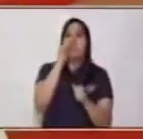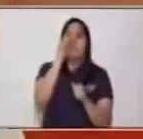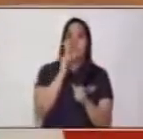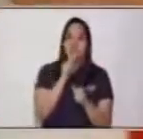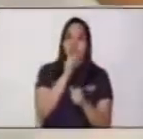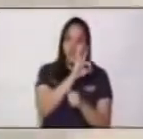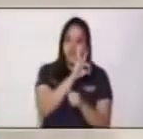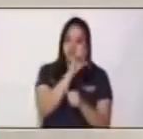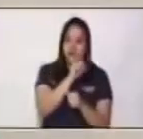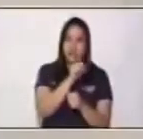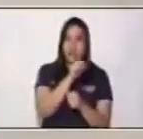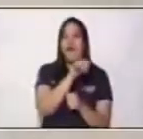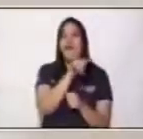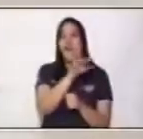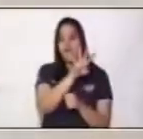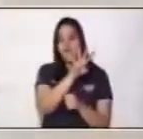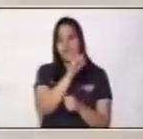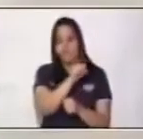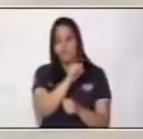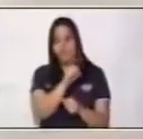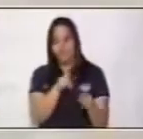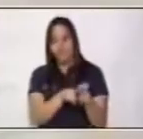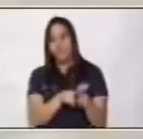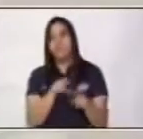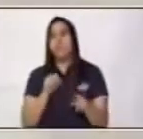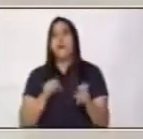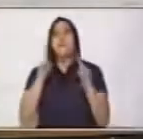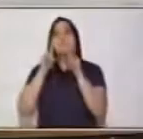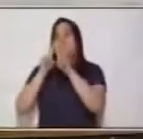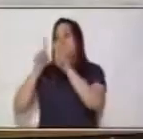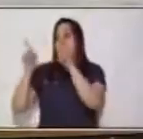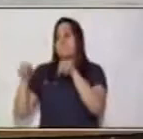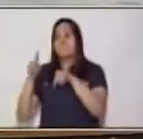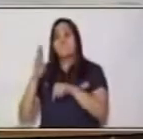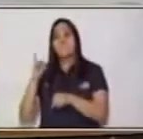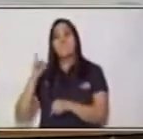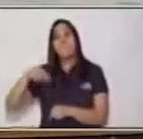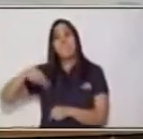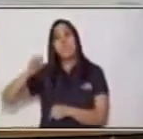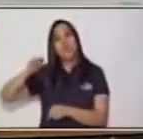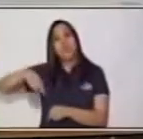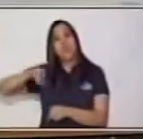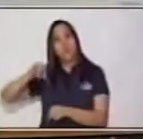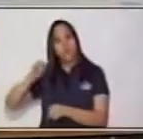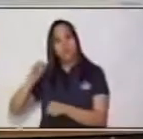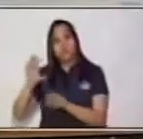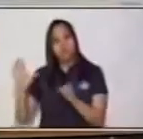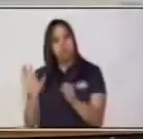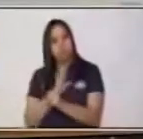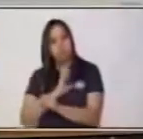Ya hemos creado entonces el binomio, que es una suma de cubos perfectos.